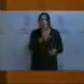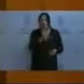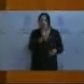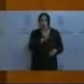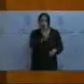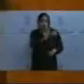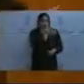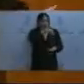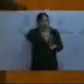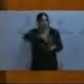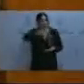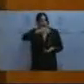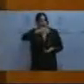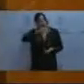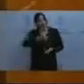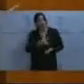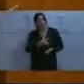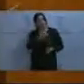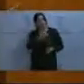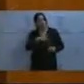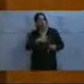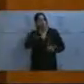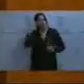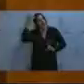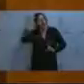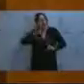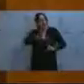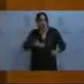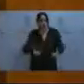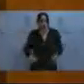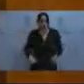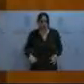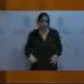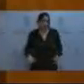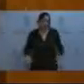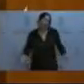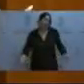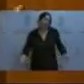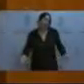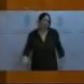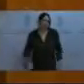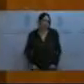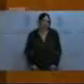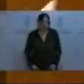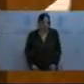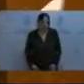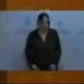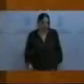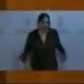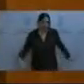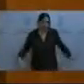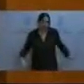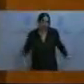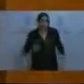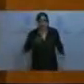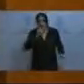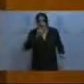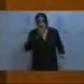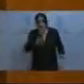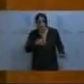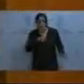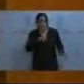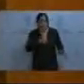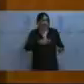aquí a decir, o sea, usted es la reina de las ayudas. Hombre, es que está bien que sea una